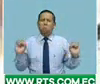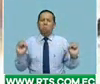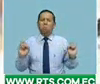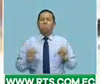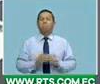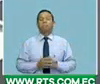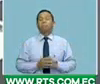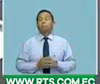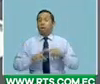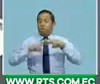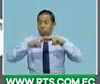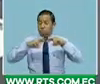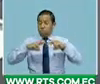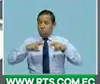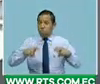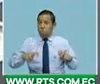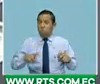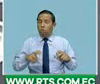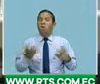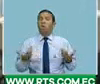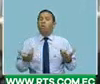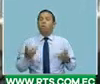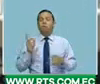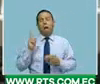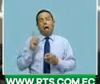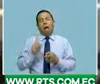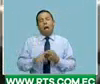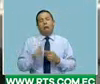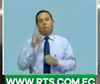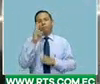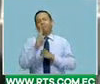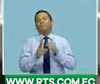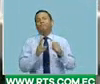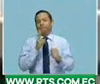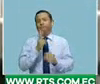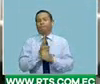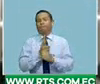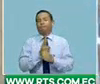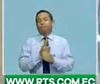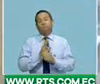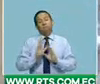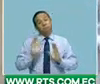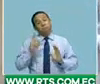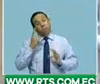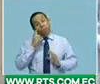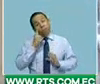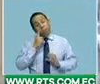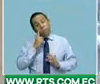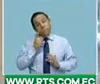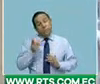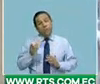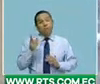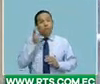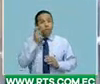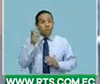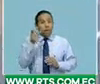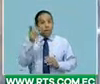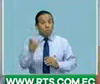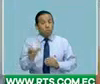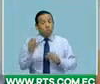puede tomar hasta 2 años. Ellos aspiran a que mucho antes la fiscalía sustente los elementos de